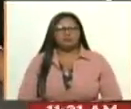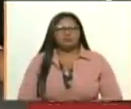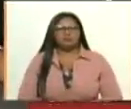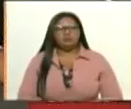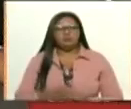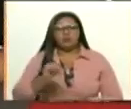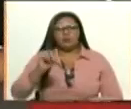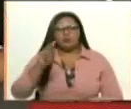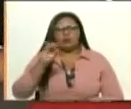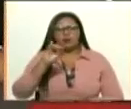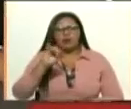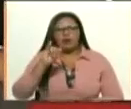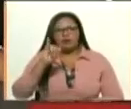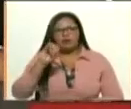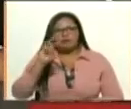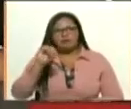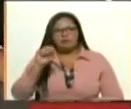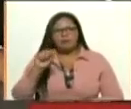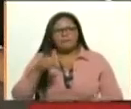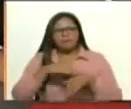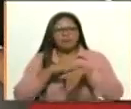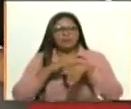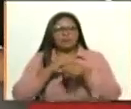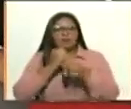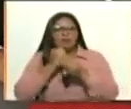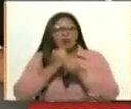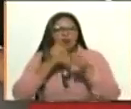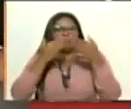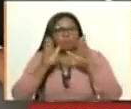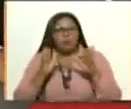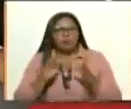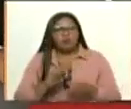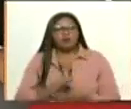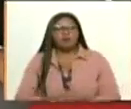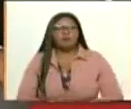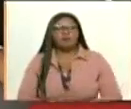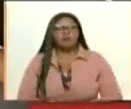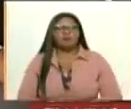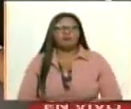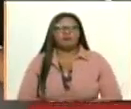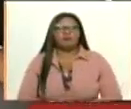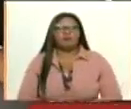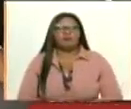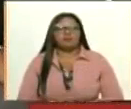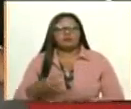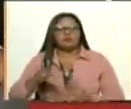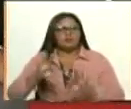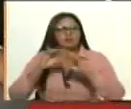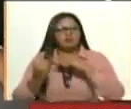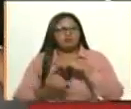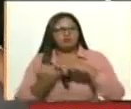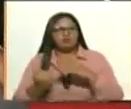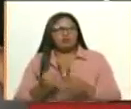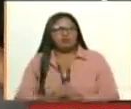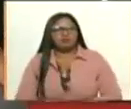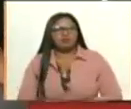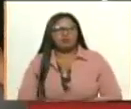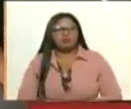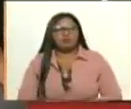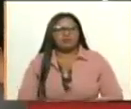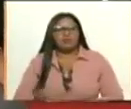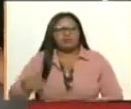Moraima Padrón, Ministerio de Obras Públicas, Pesebre Institucional, Puerto Ayacucho,